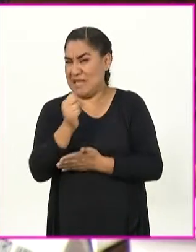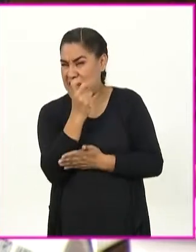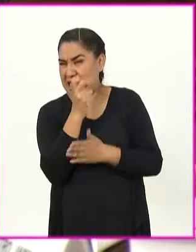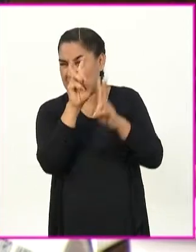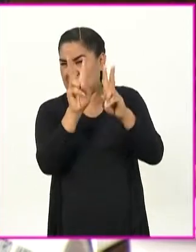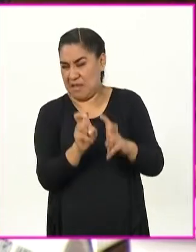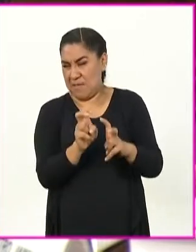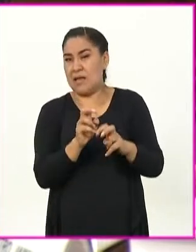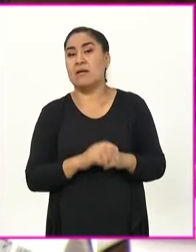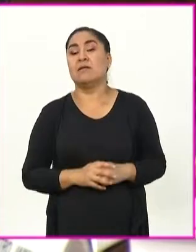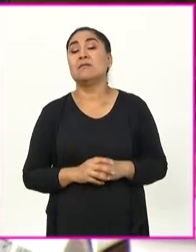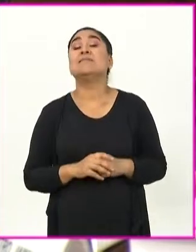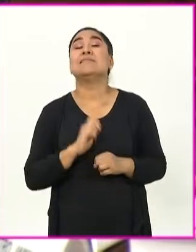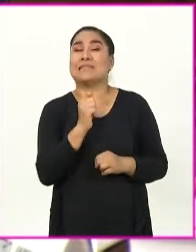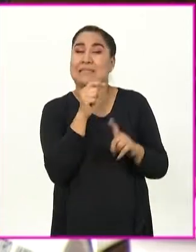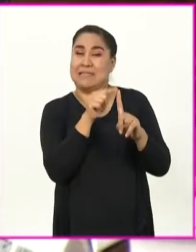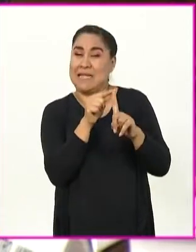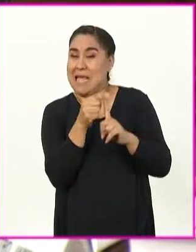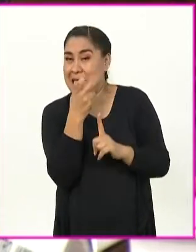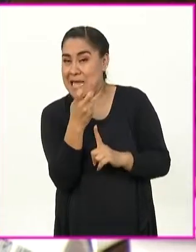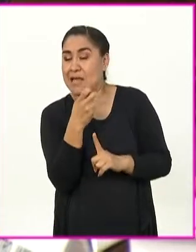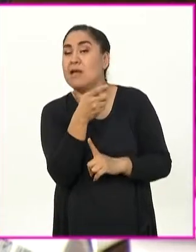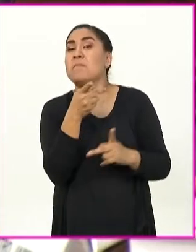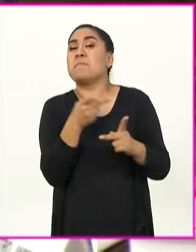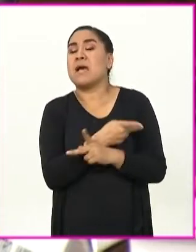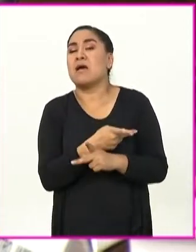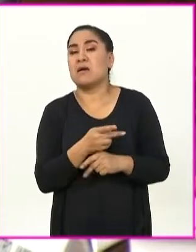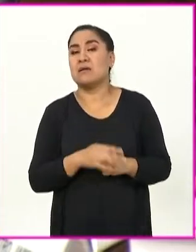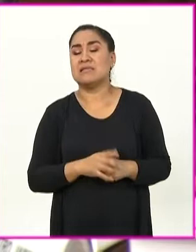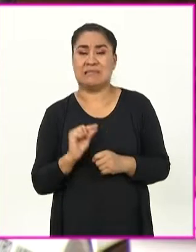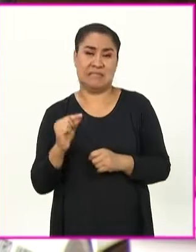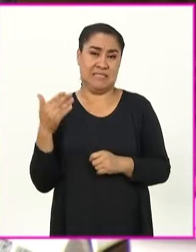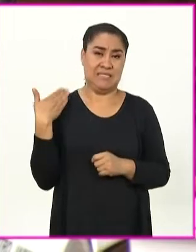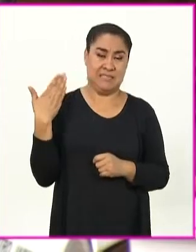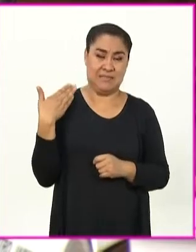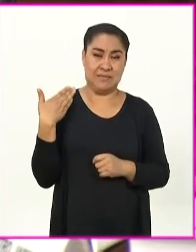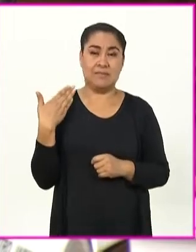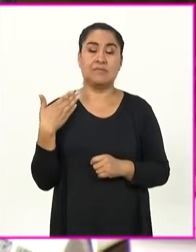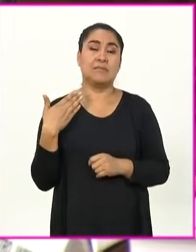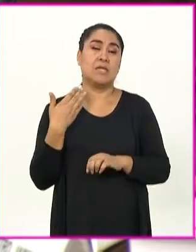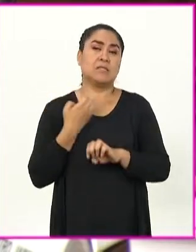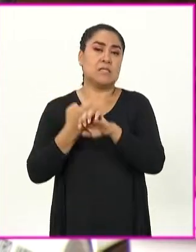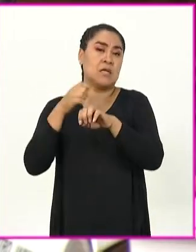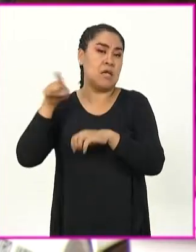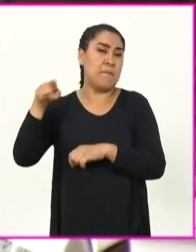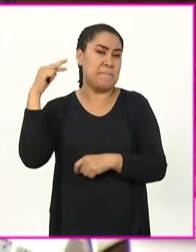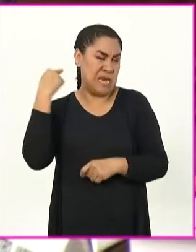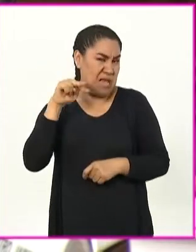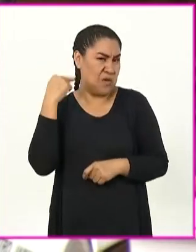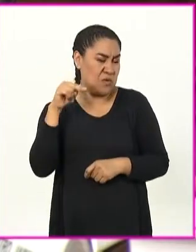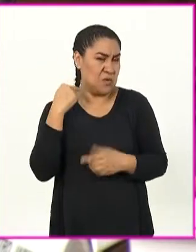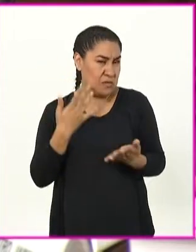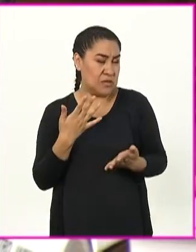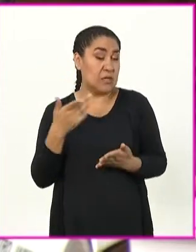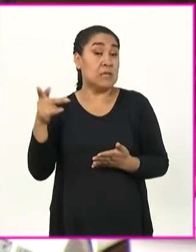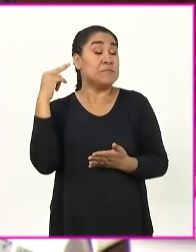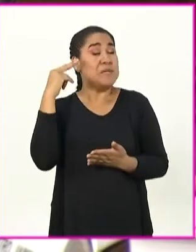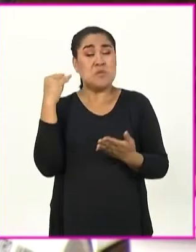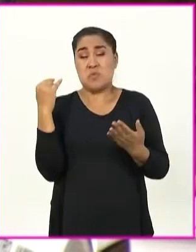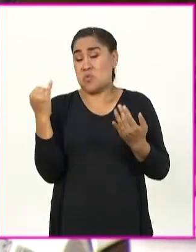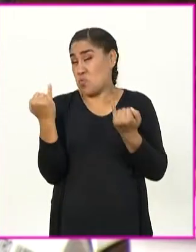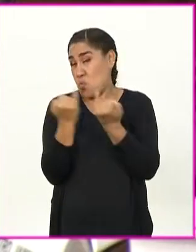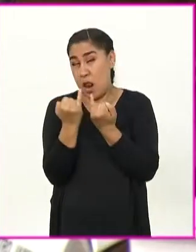específicamente en el caso de la acción funcional la más reciente del estado de veracruz que estaba exactamente